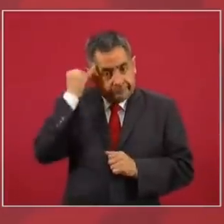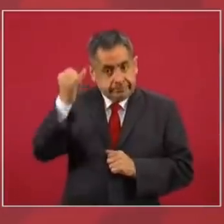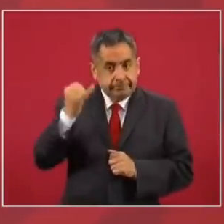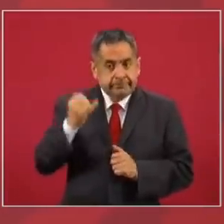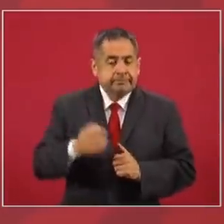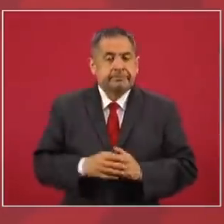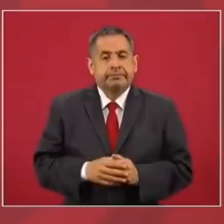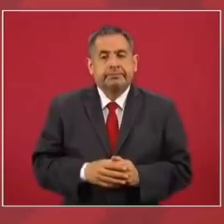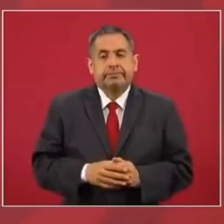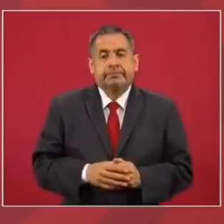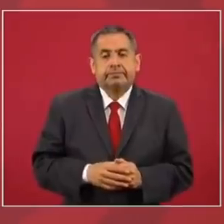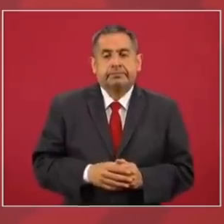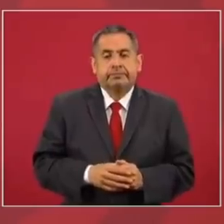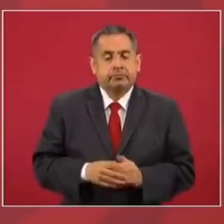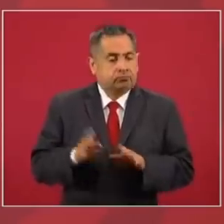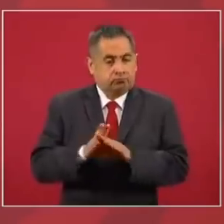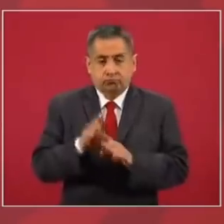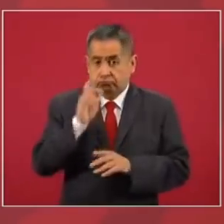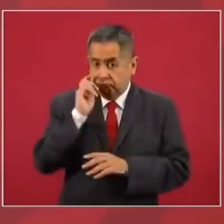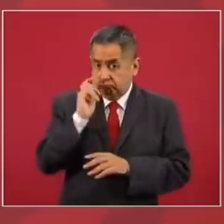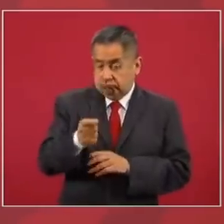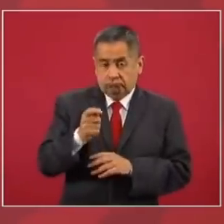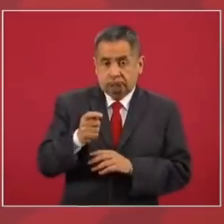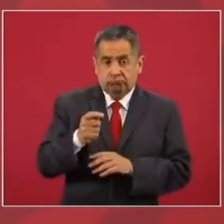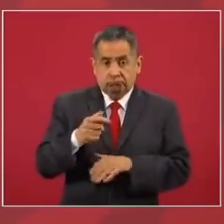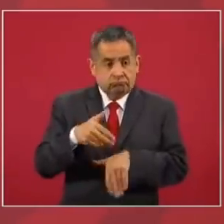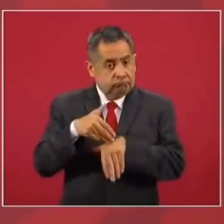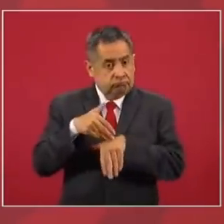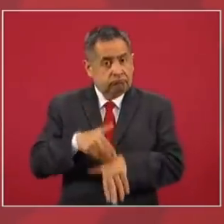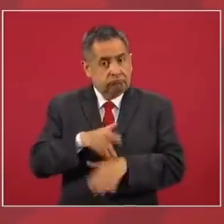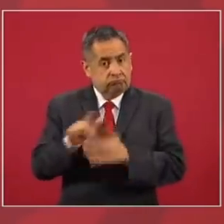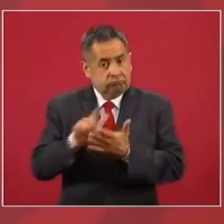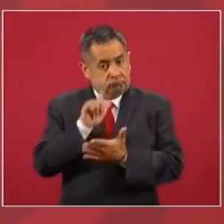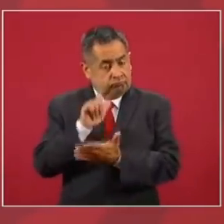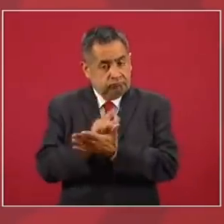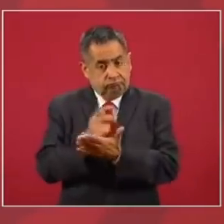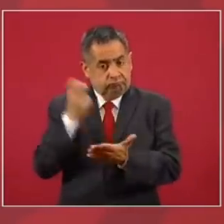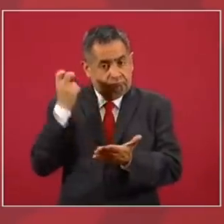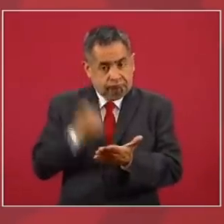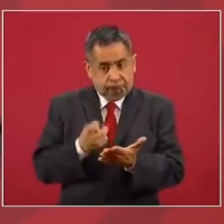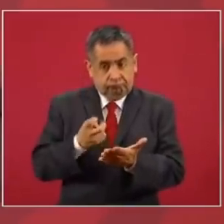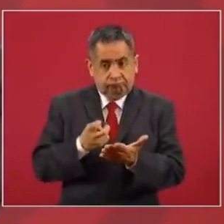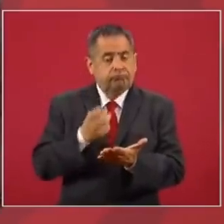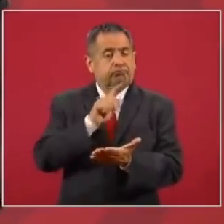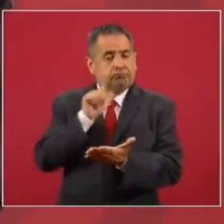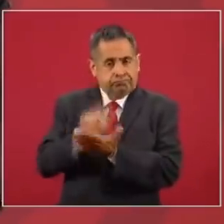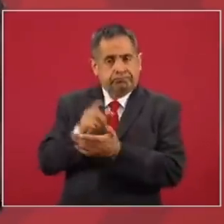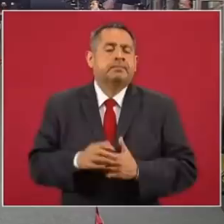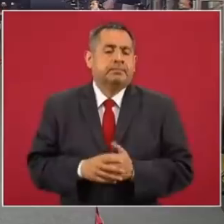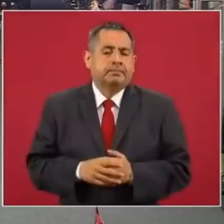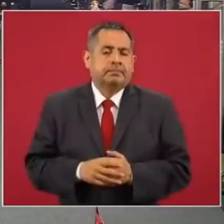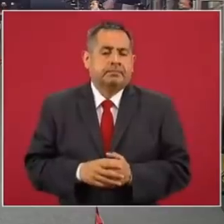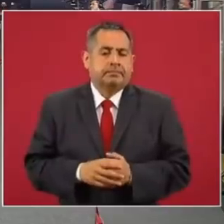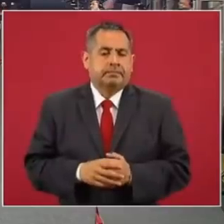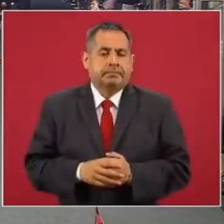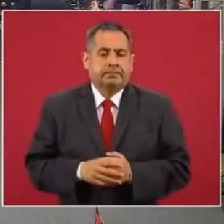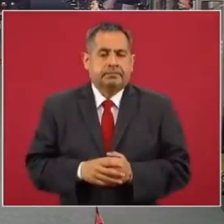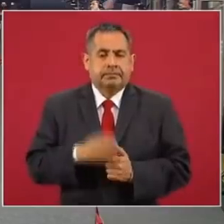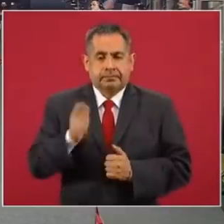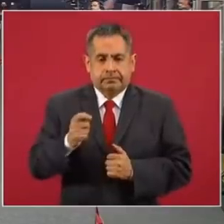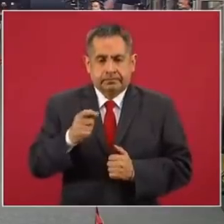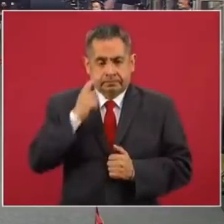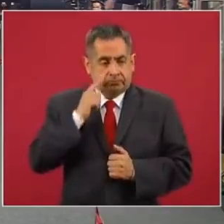que en apego estricto a la ley del trabajo,